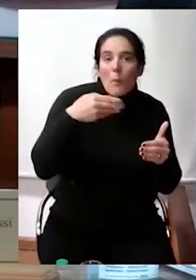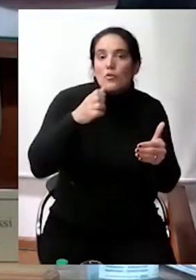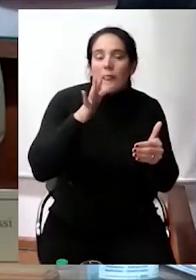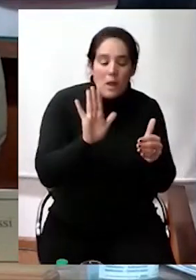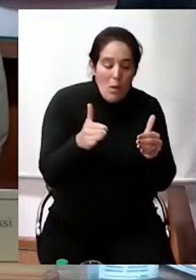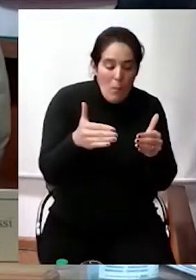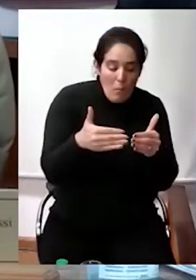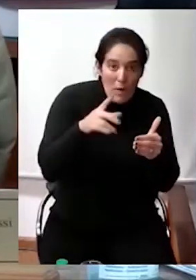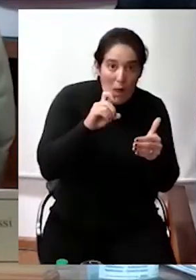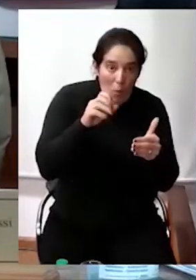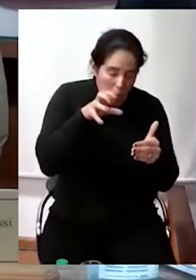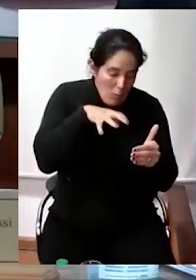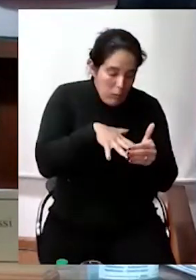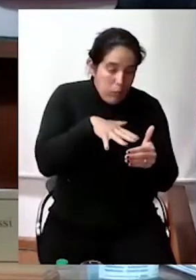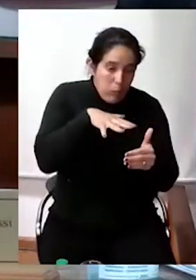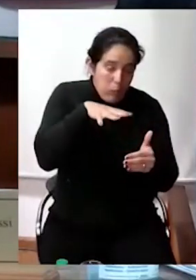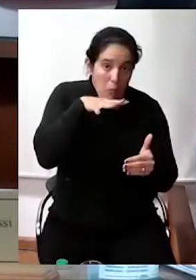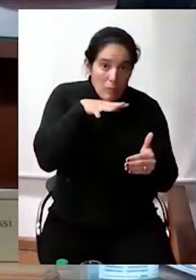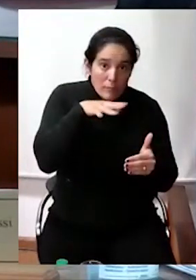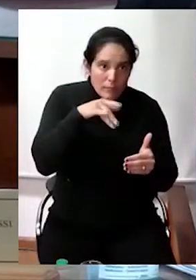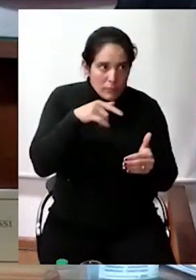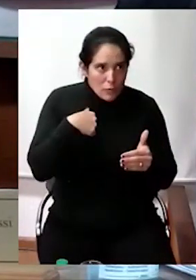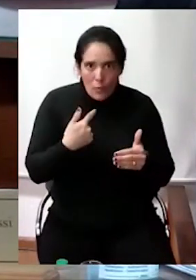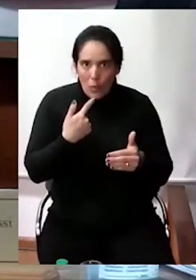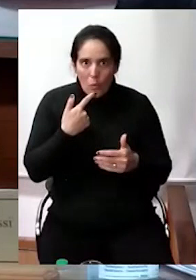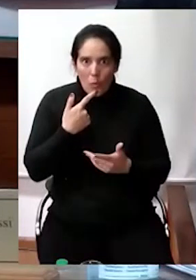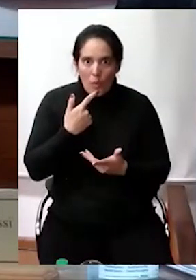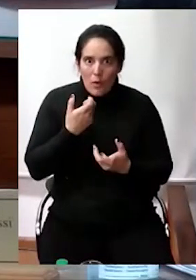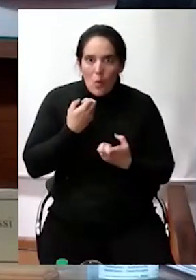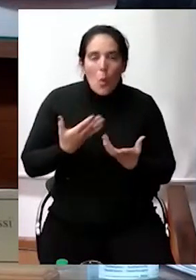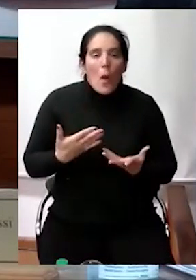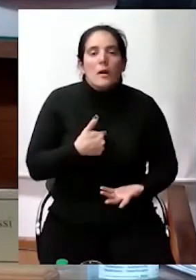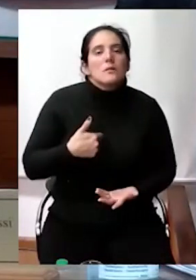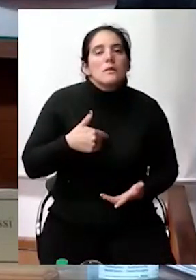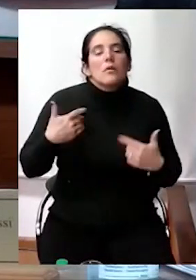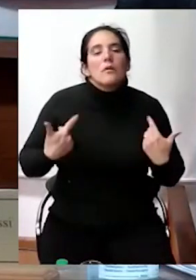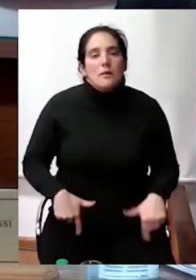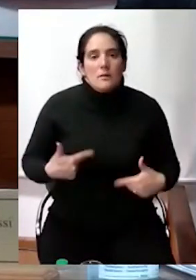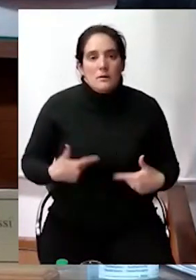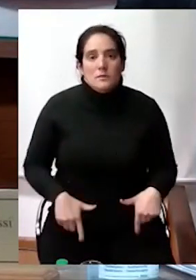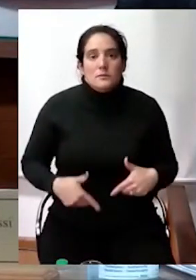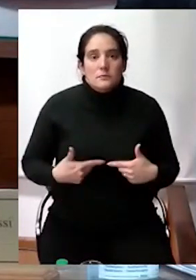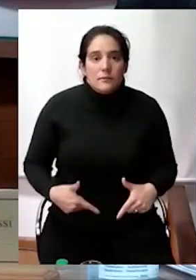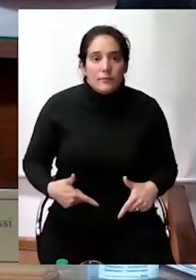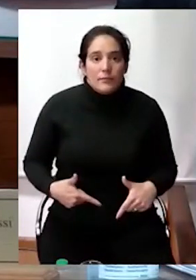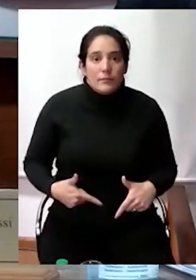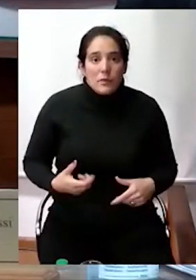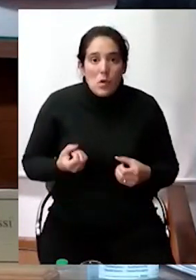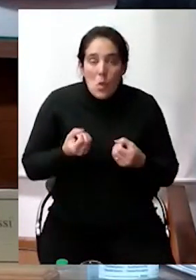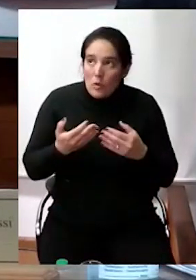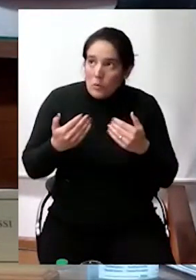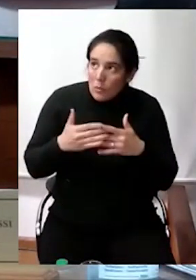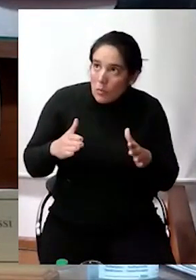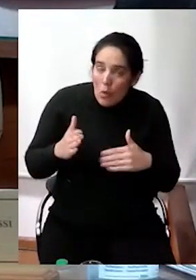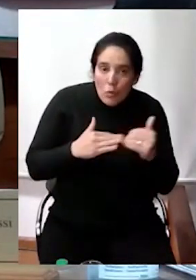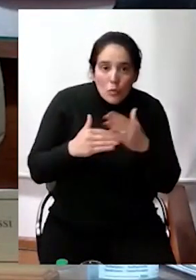entonces con todas esas dudas nos preguntamos también Cuál es el rol del gobierno departamental cuando se hacen obras de este